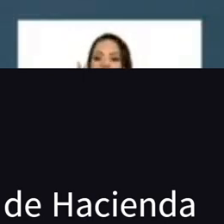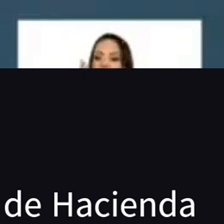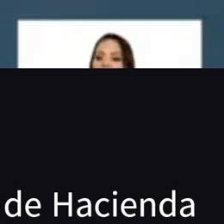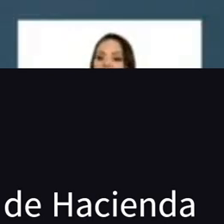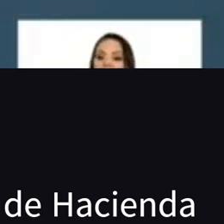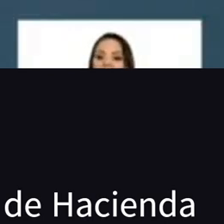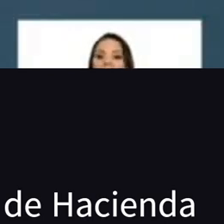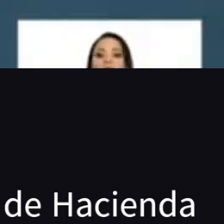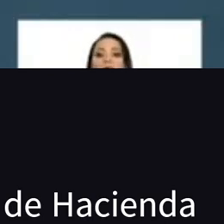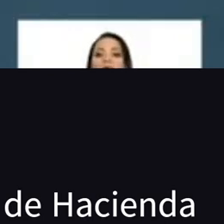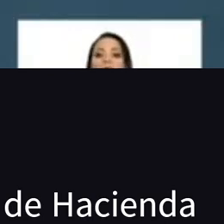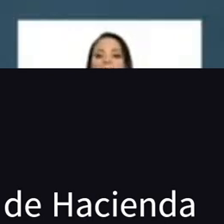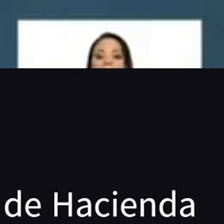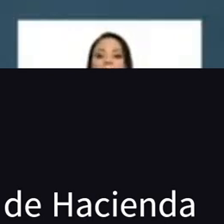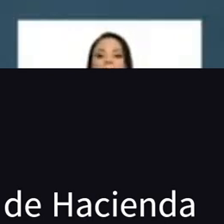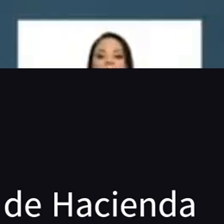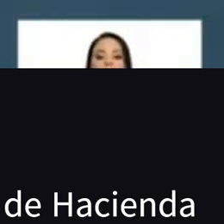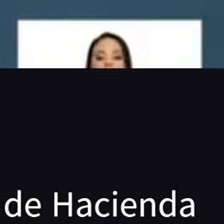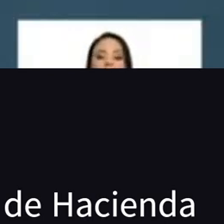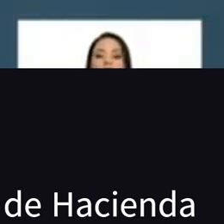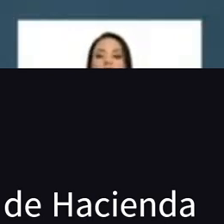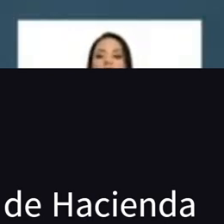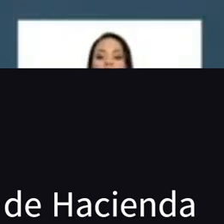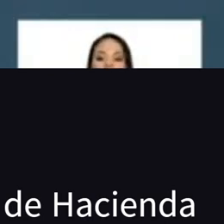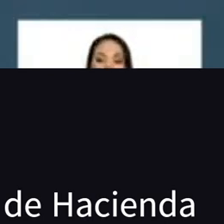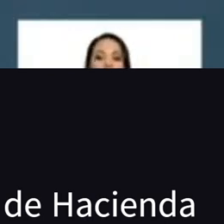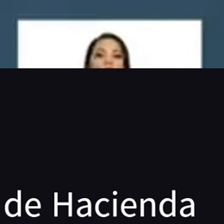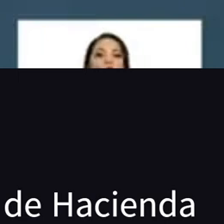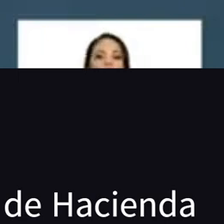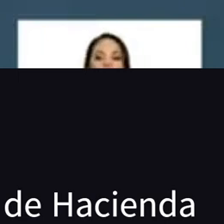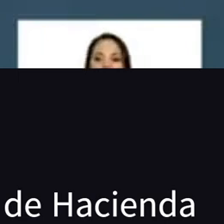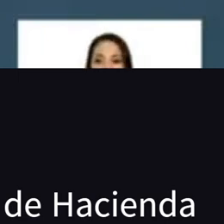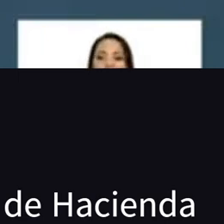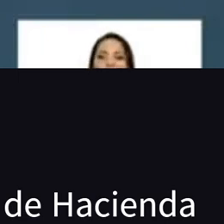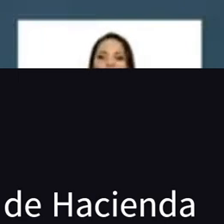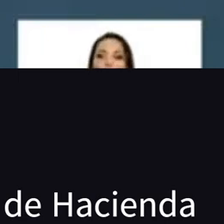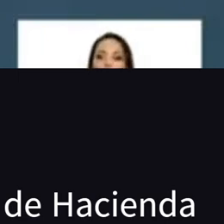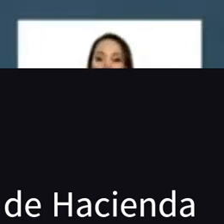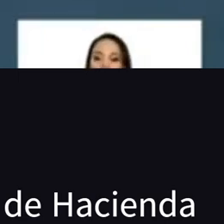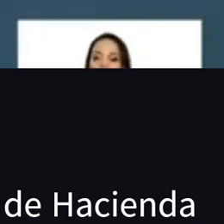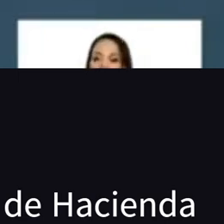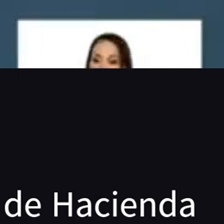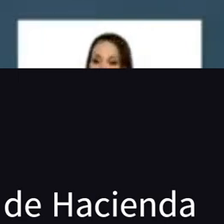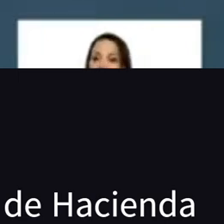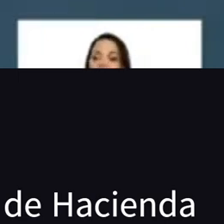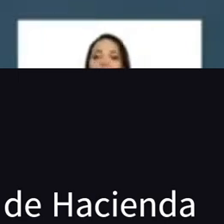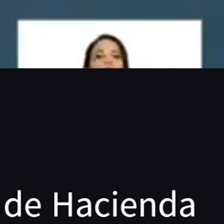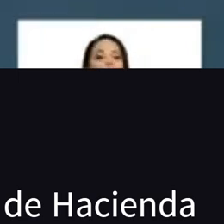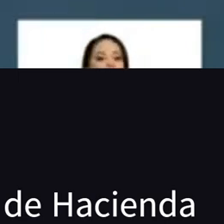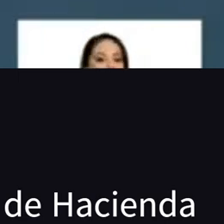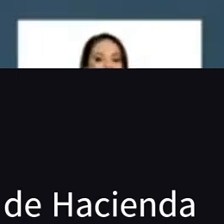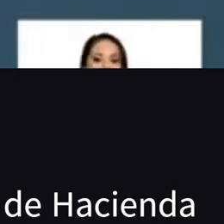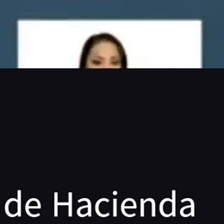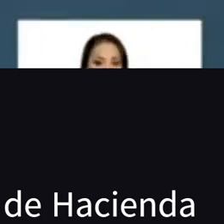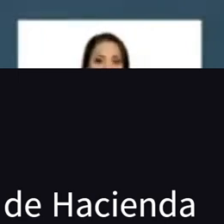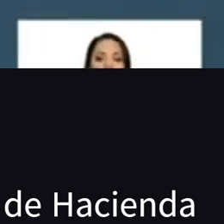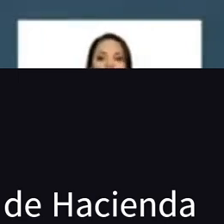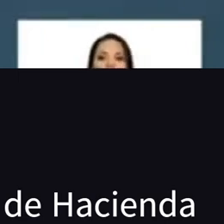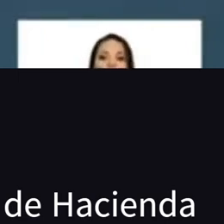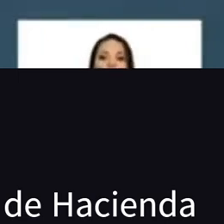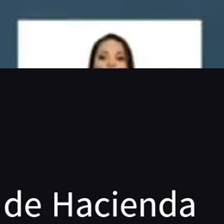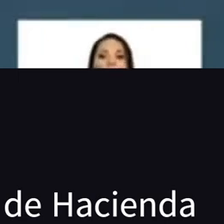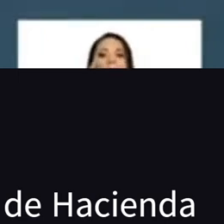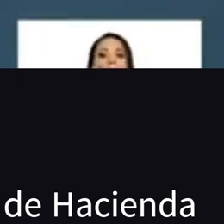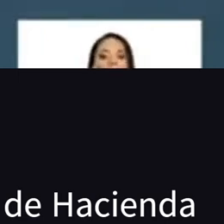el proceso de firmar los contratos, de cumplir con los requisitos y firmar los contratos para el COT